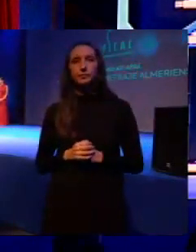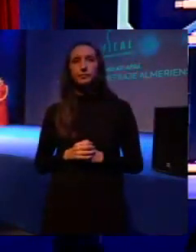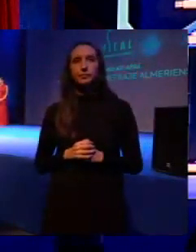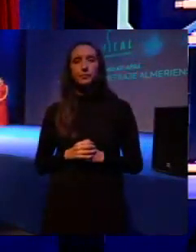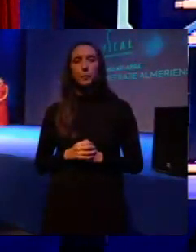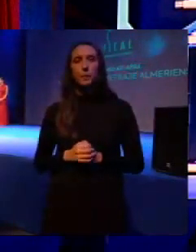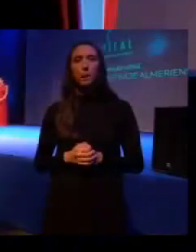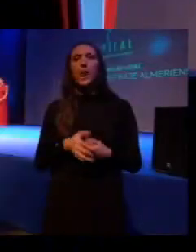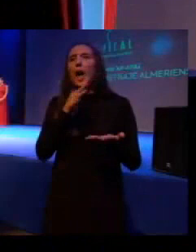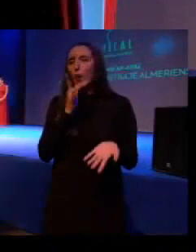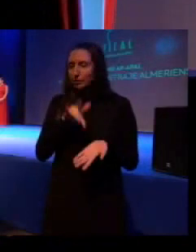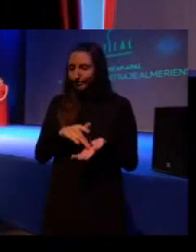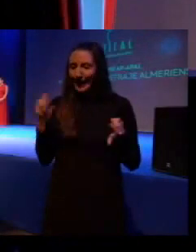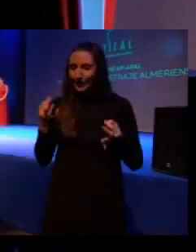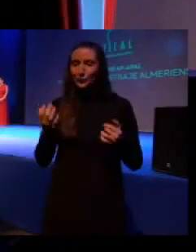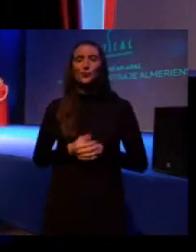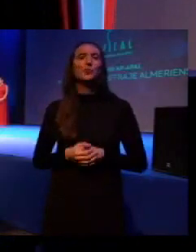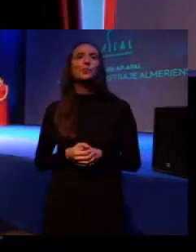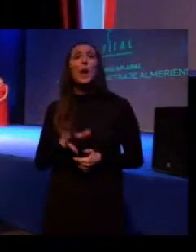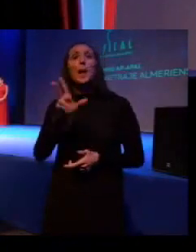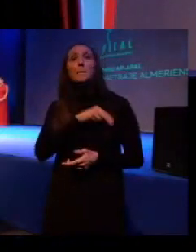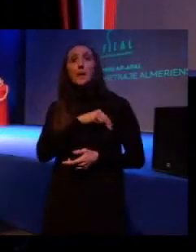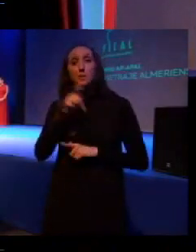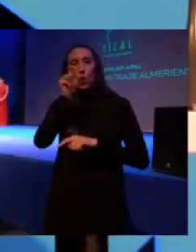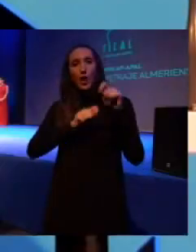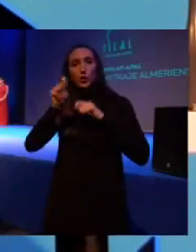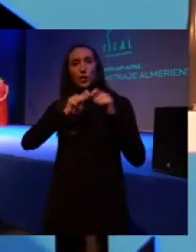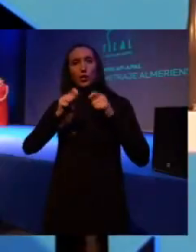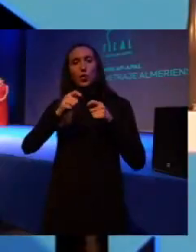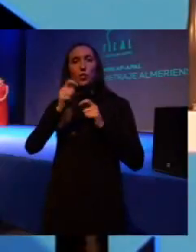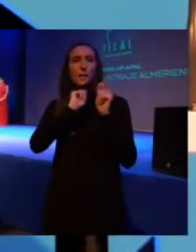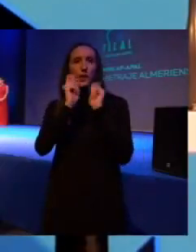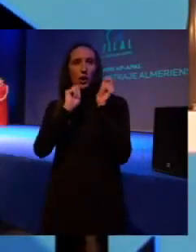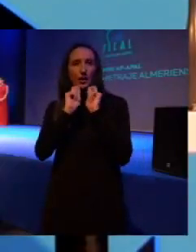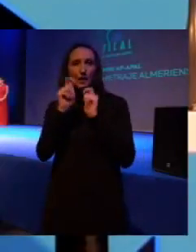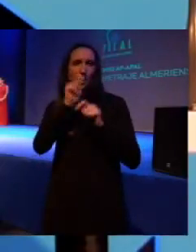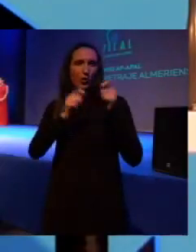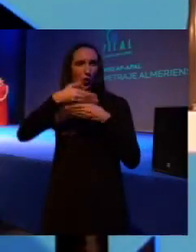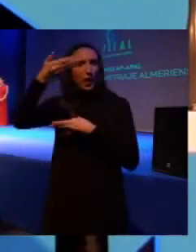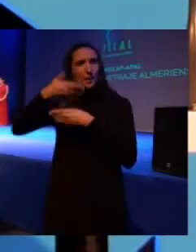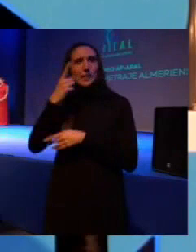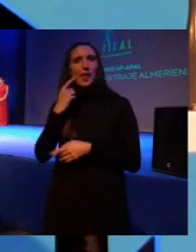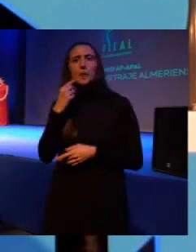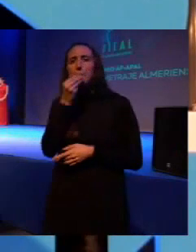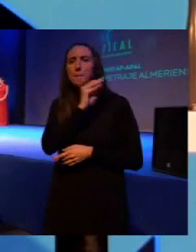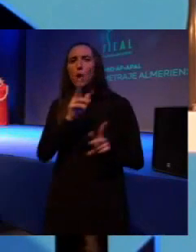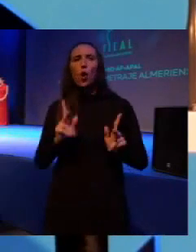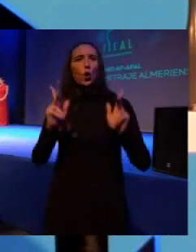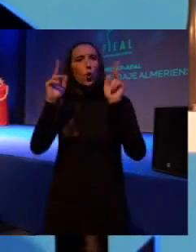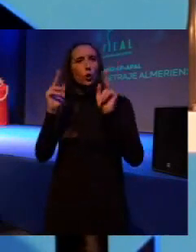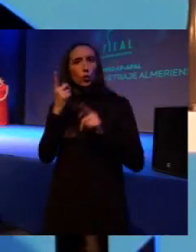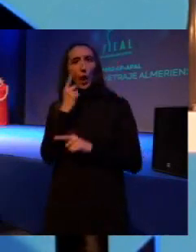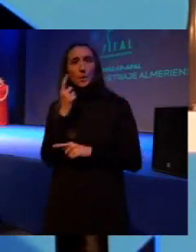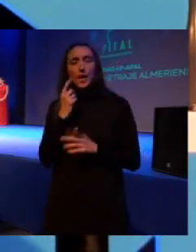Y vamos a lo que toca. El premio de la Asociación de Periodistas, Asociación de la Prensa de Almería al mejor cortometraje